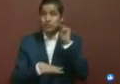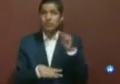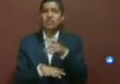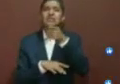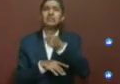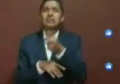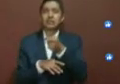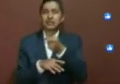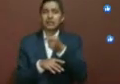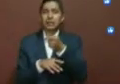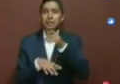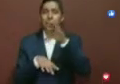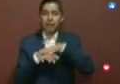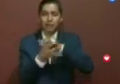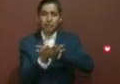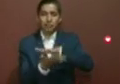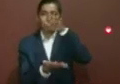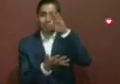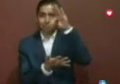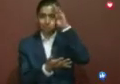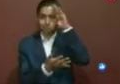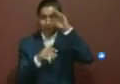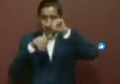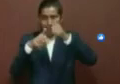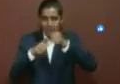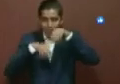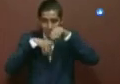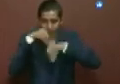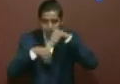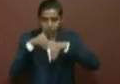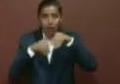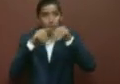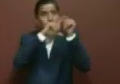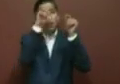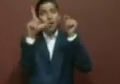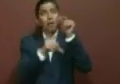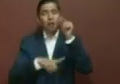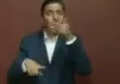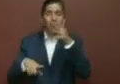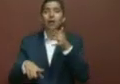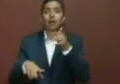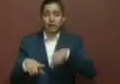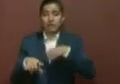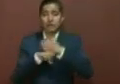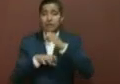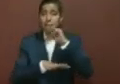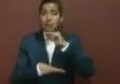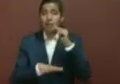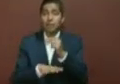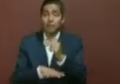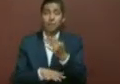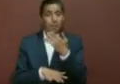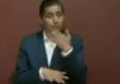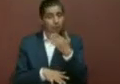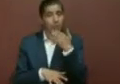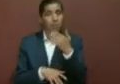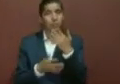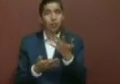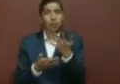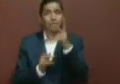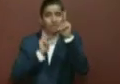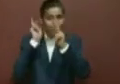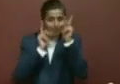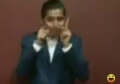con el mayor número de ramas artesanales a nivel nacional y vale la pena visitarlos, sobre